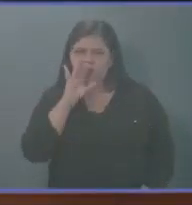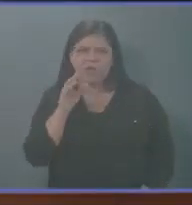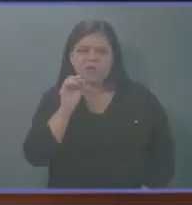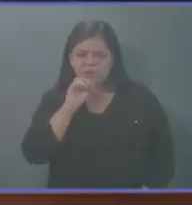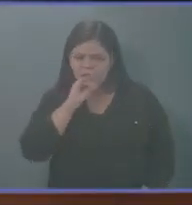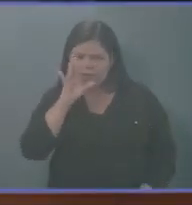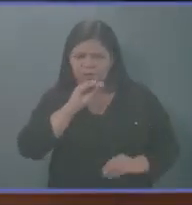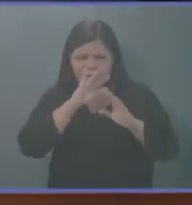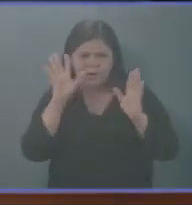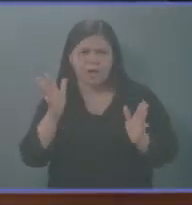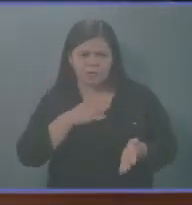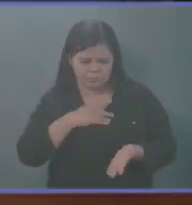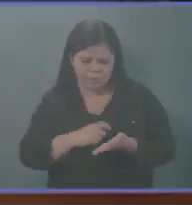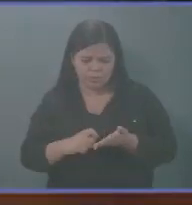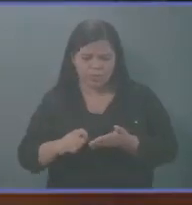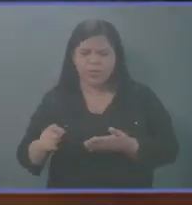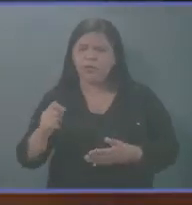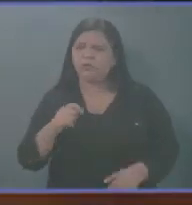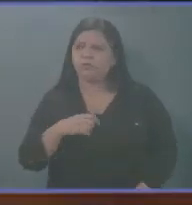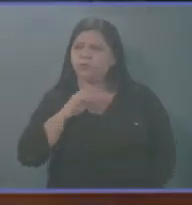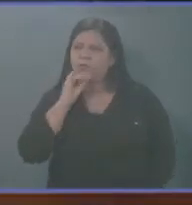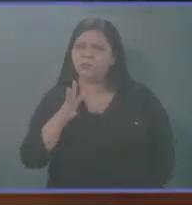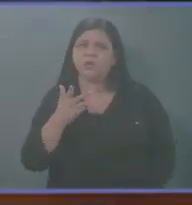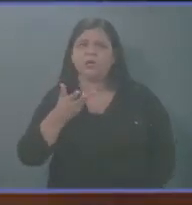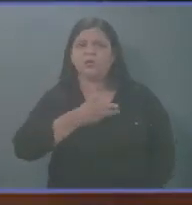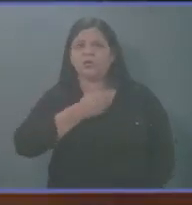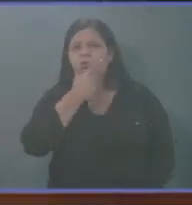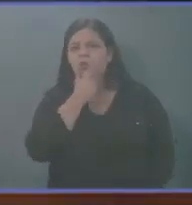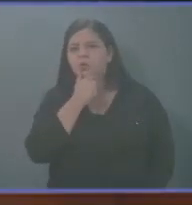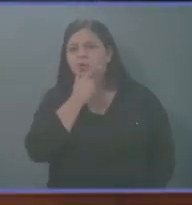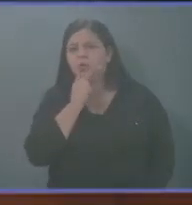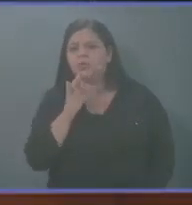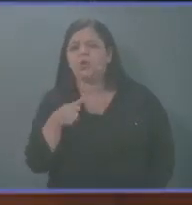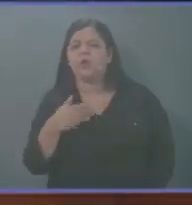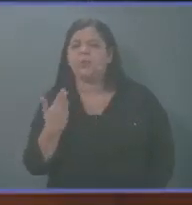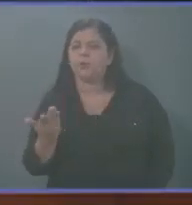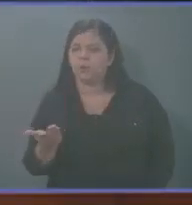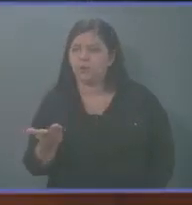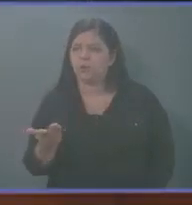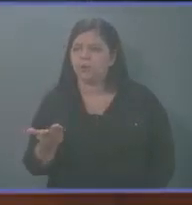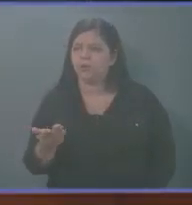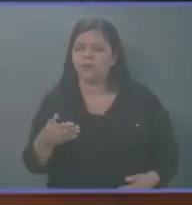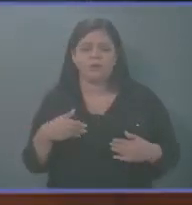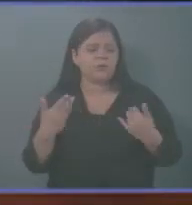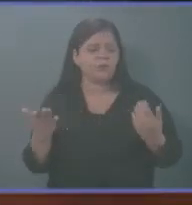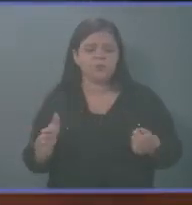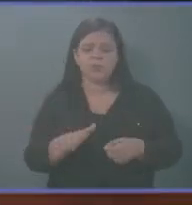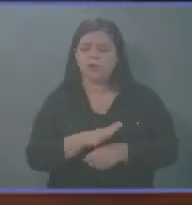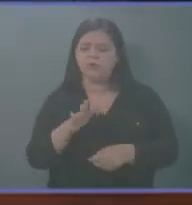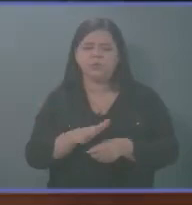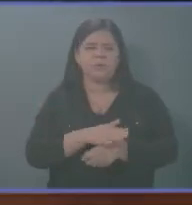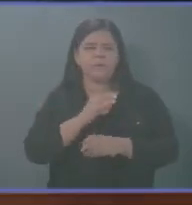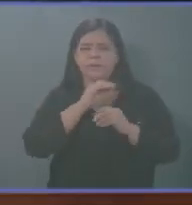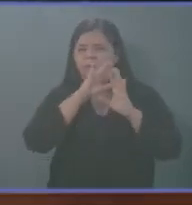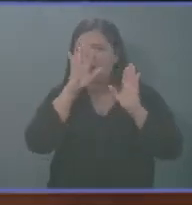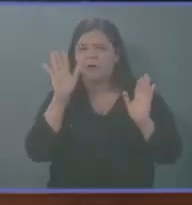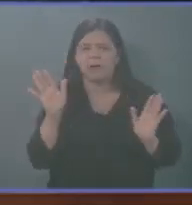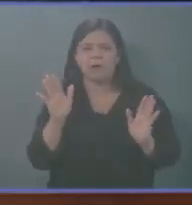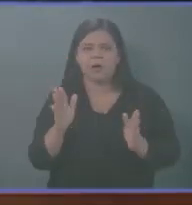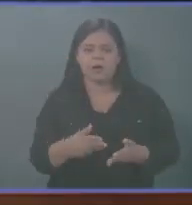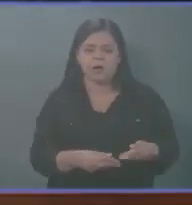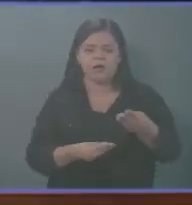estas palabras, y lo anoté, tenemos duda porque no existe suficiente claridad